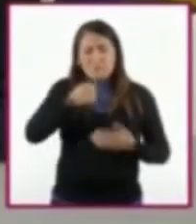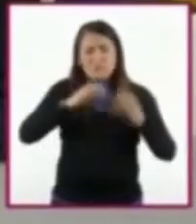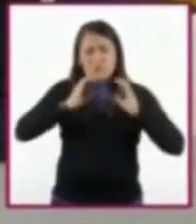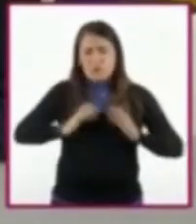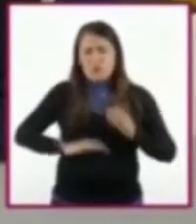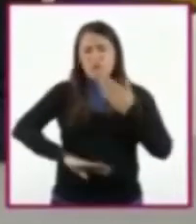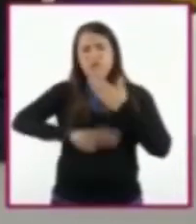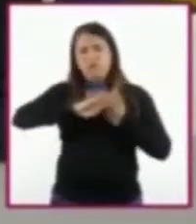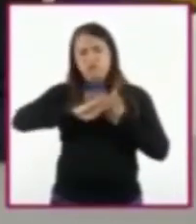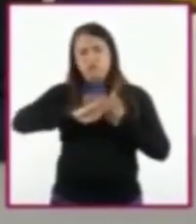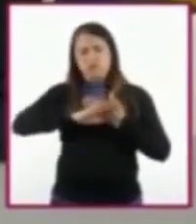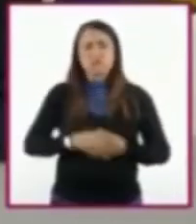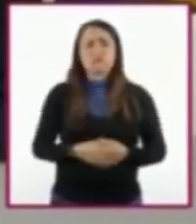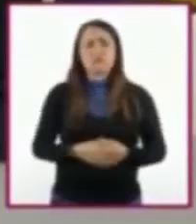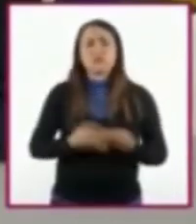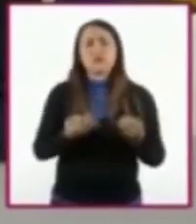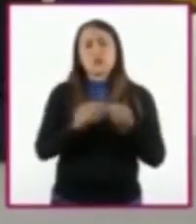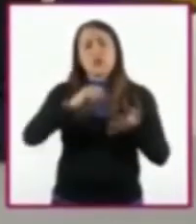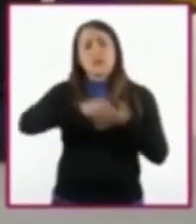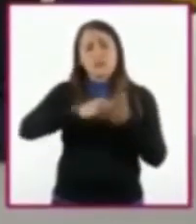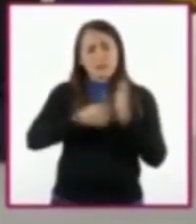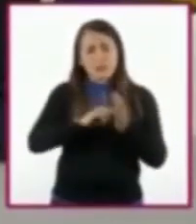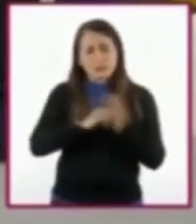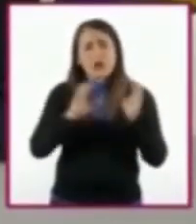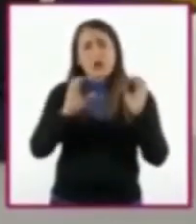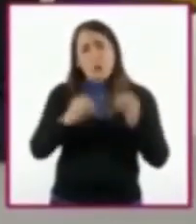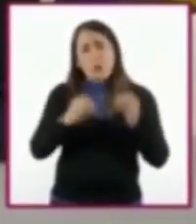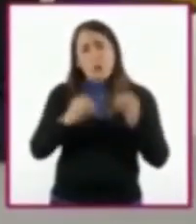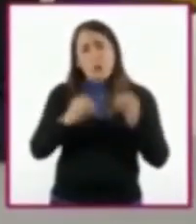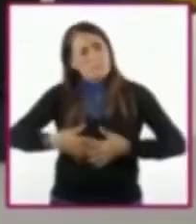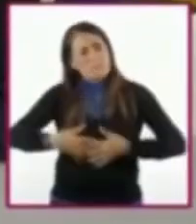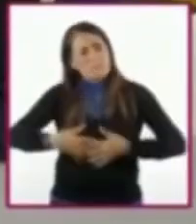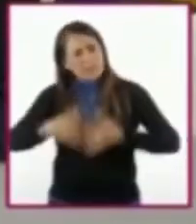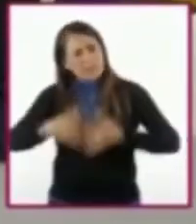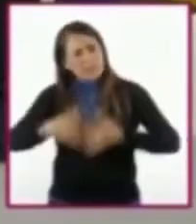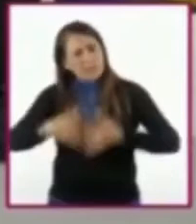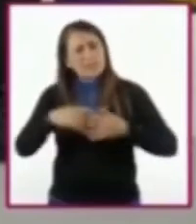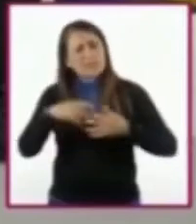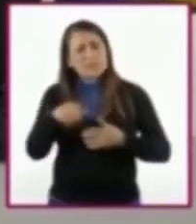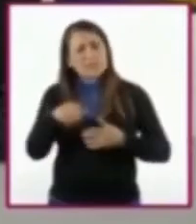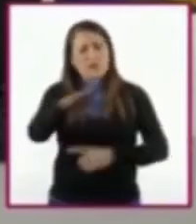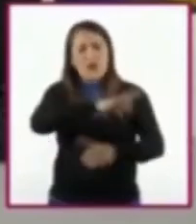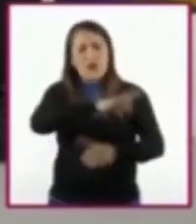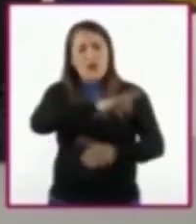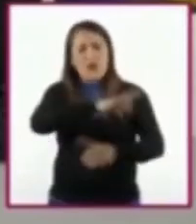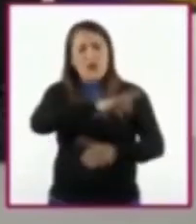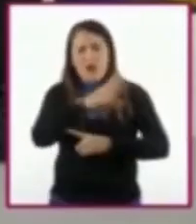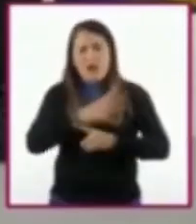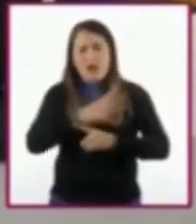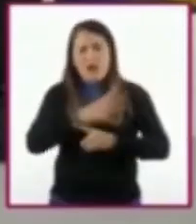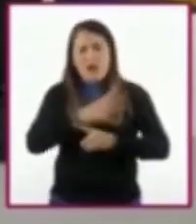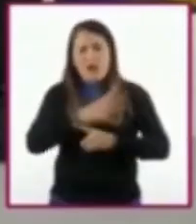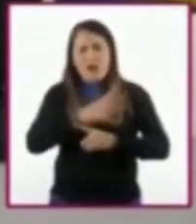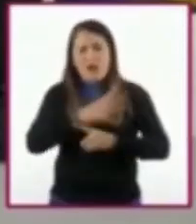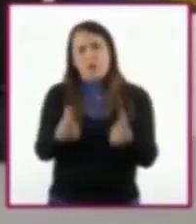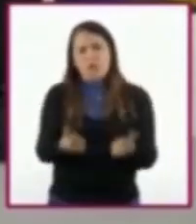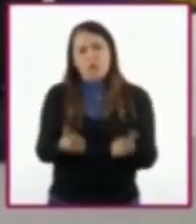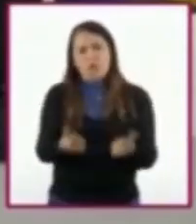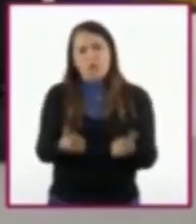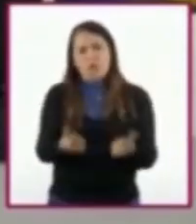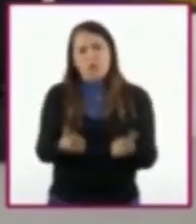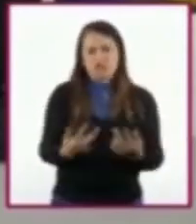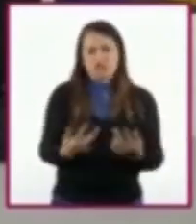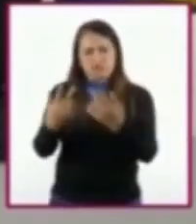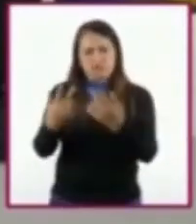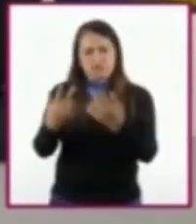casos, la aplicación de la técnica y el uso de máquinas dañan considerablemente a nuestro entorno. Para saber más sobre ello, veamos la